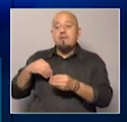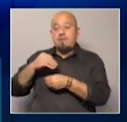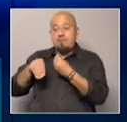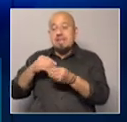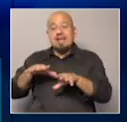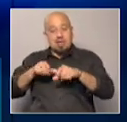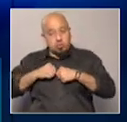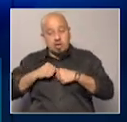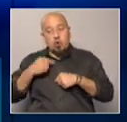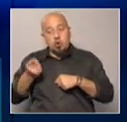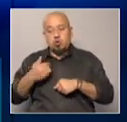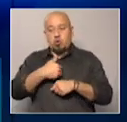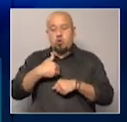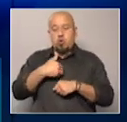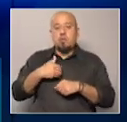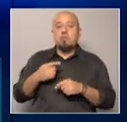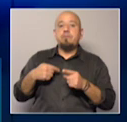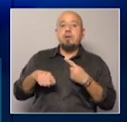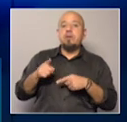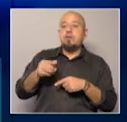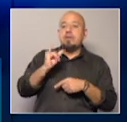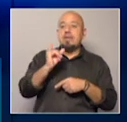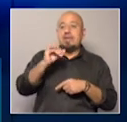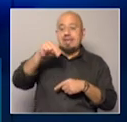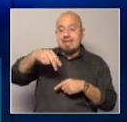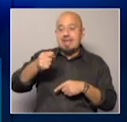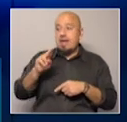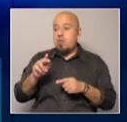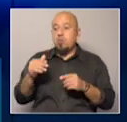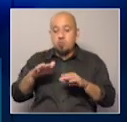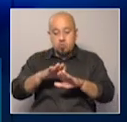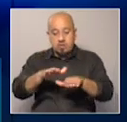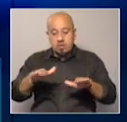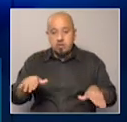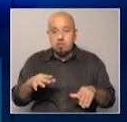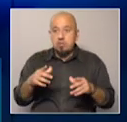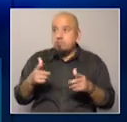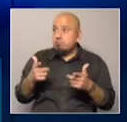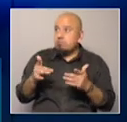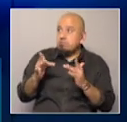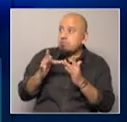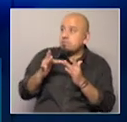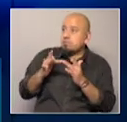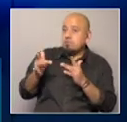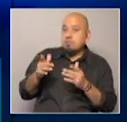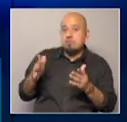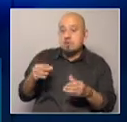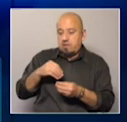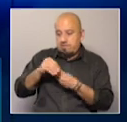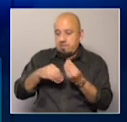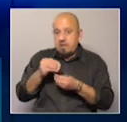se comprueba que no tiene ningún tipo de vínculo con su origen biológico, pasa determinado tiempo institucionalizado, cosa